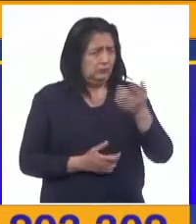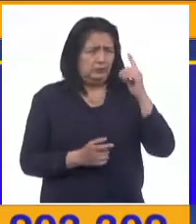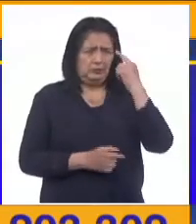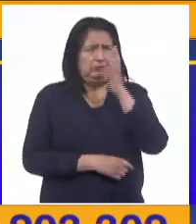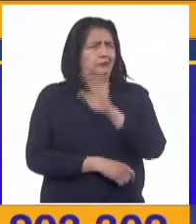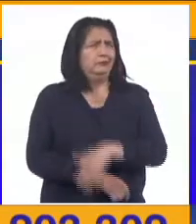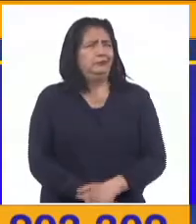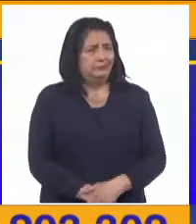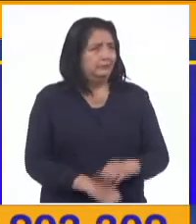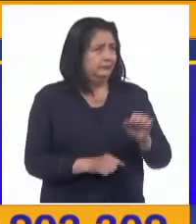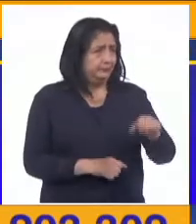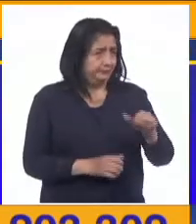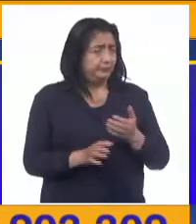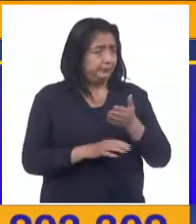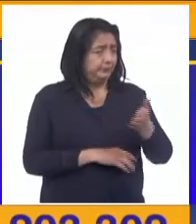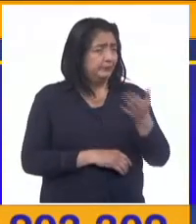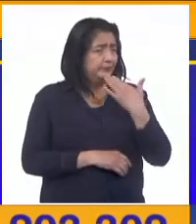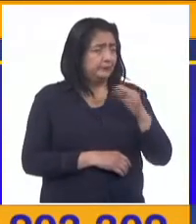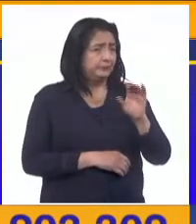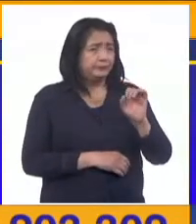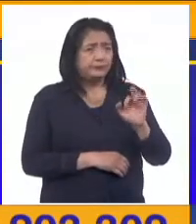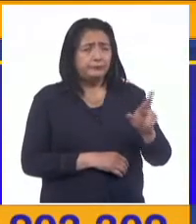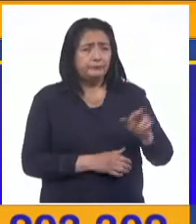a través de intermedia